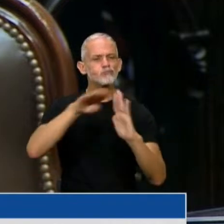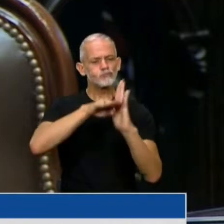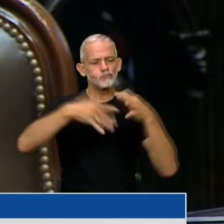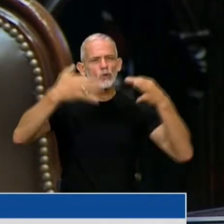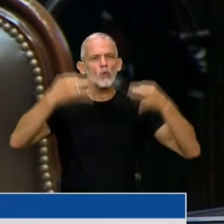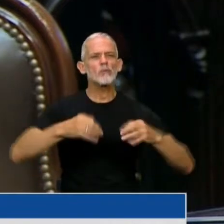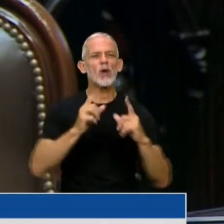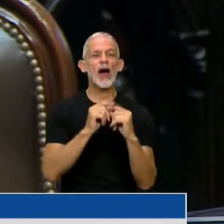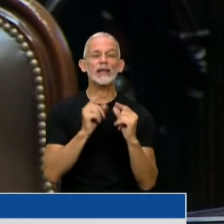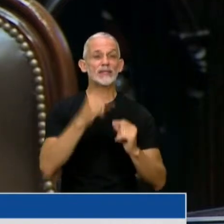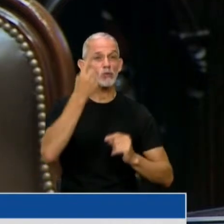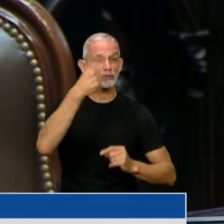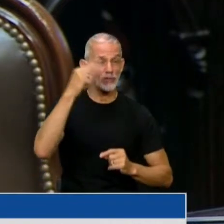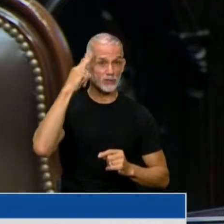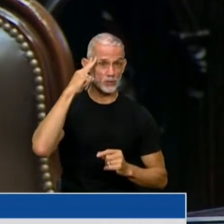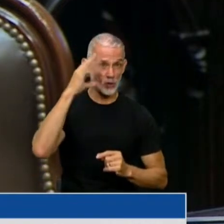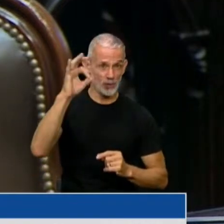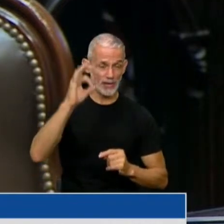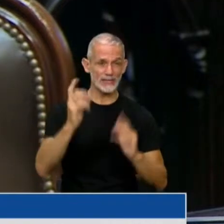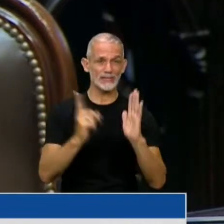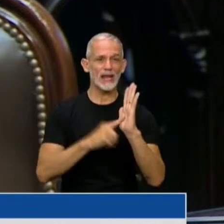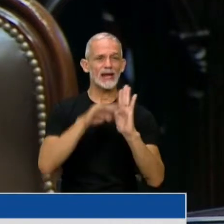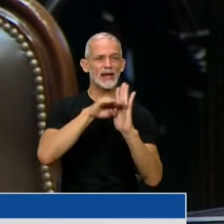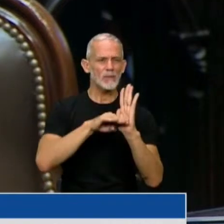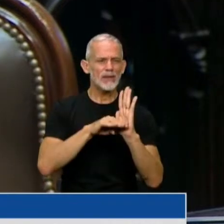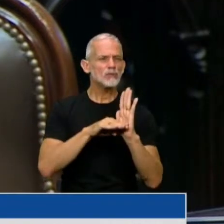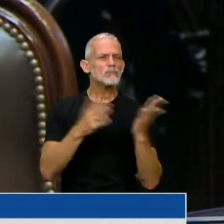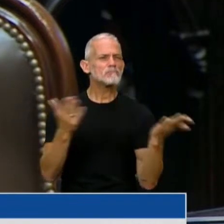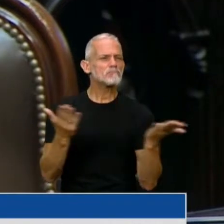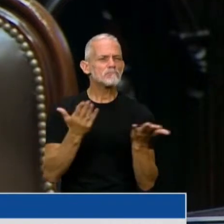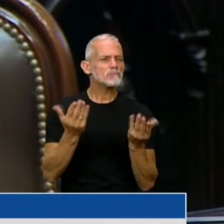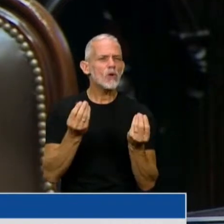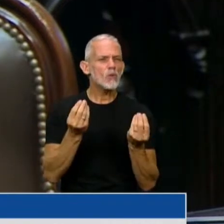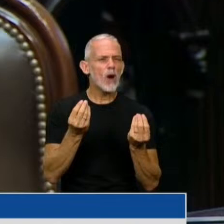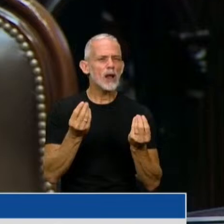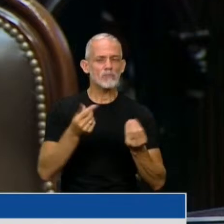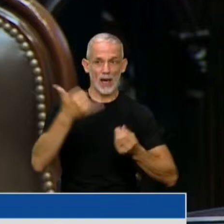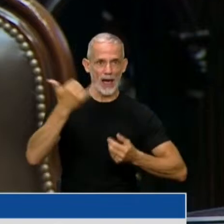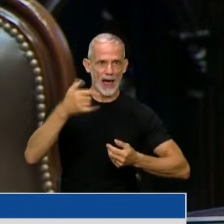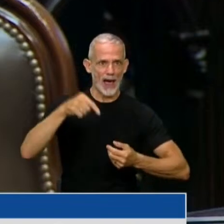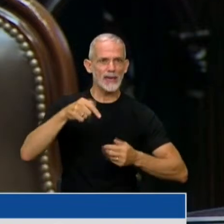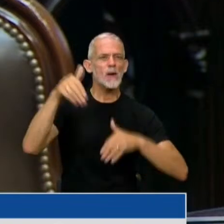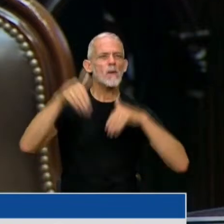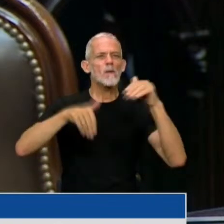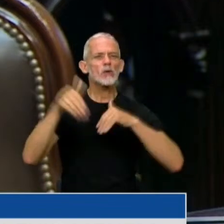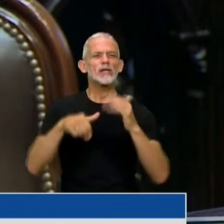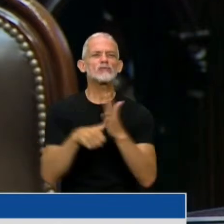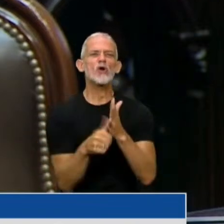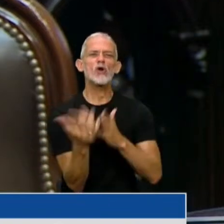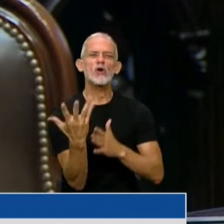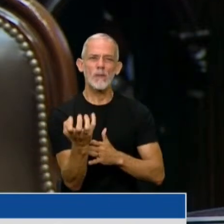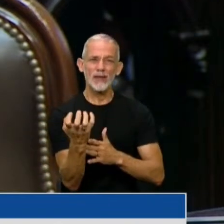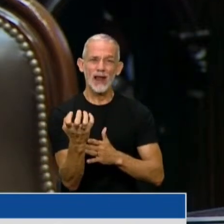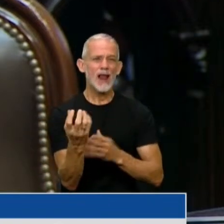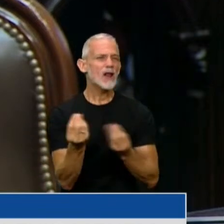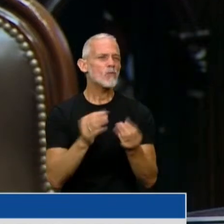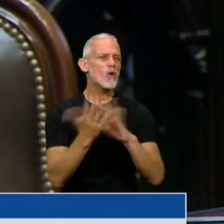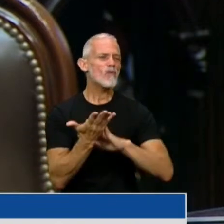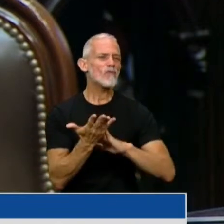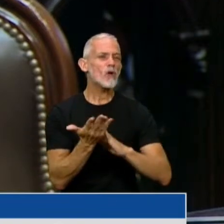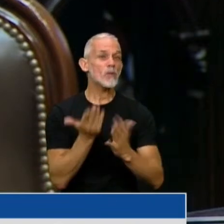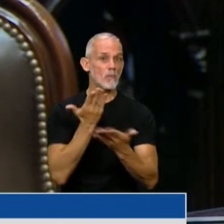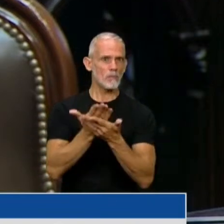cumplido el artículo 190, se entienda que se efectúa la votación nominal mediante